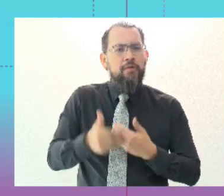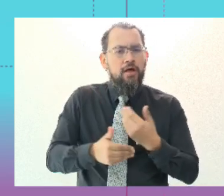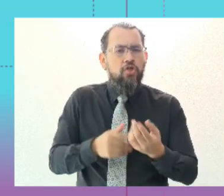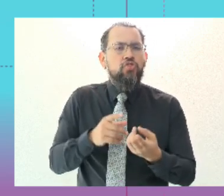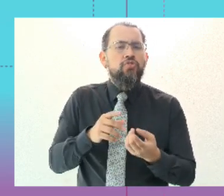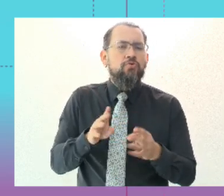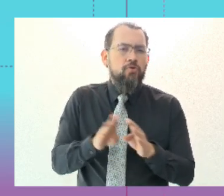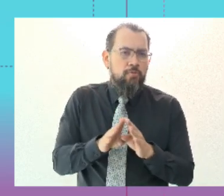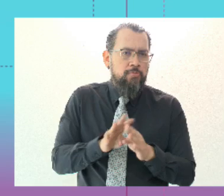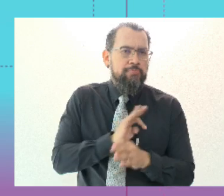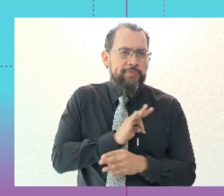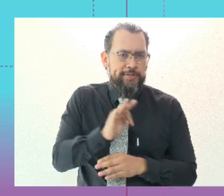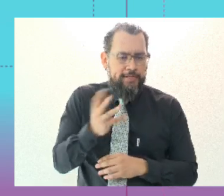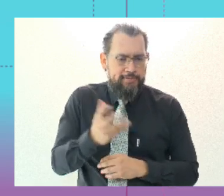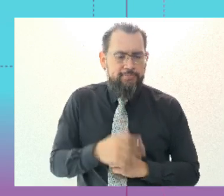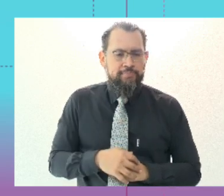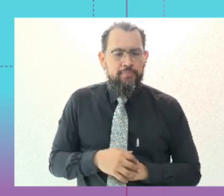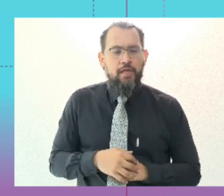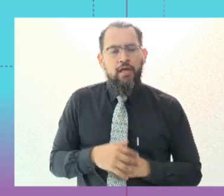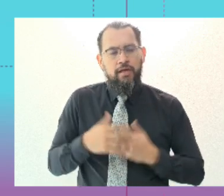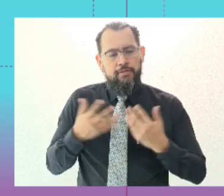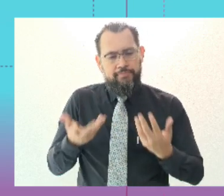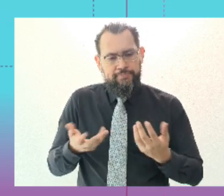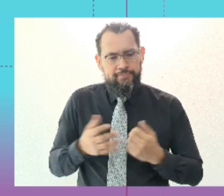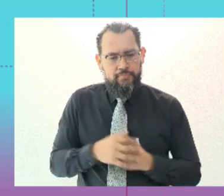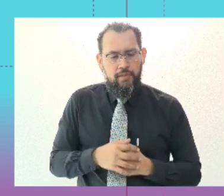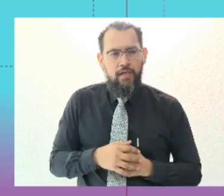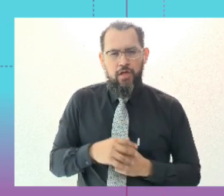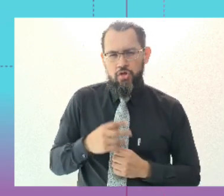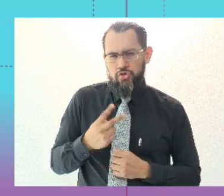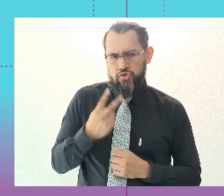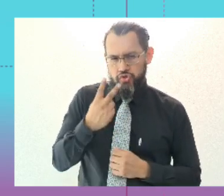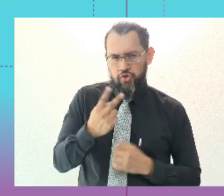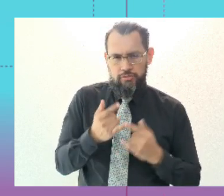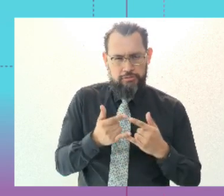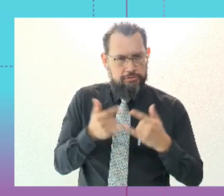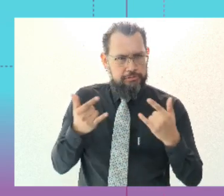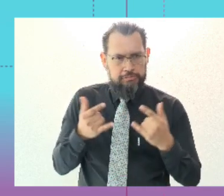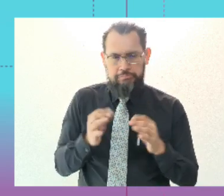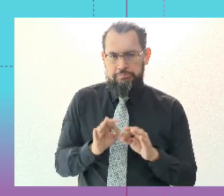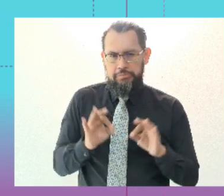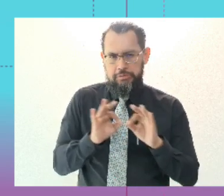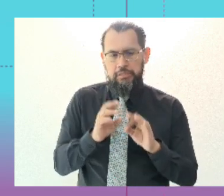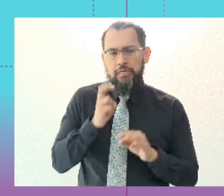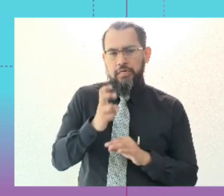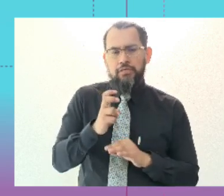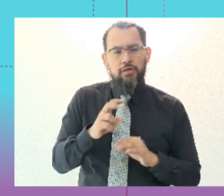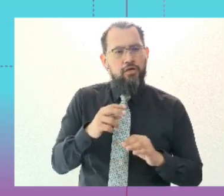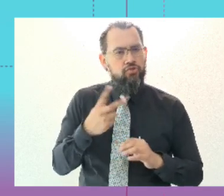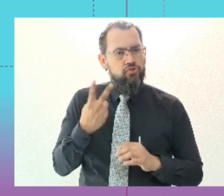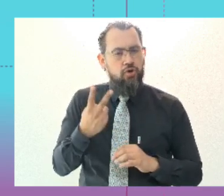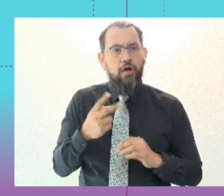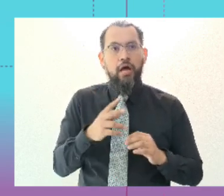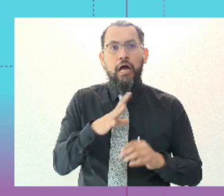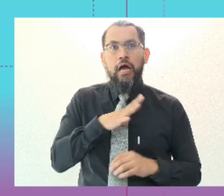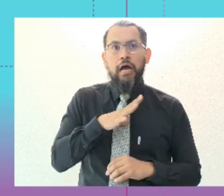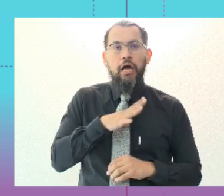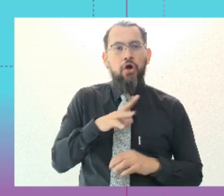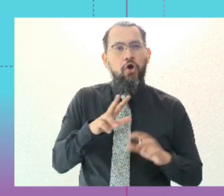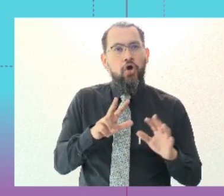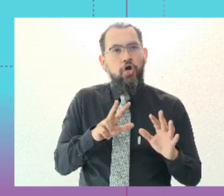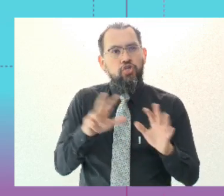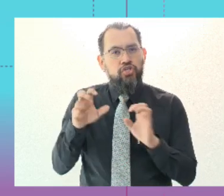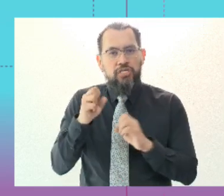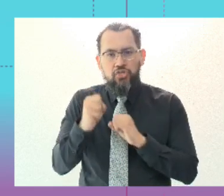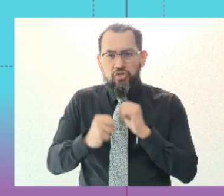entidades federativas. Es decir, a partir de dos casos muy concretos que tienen, insisto, 800 años de